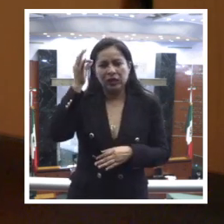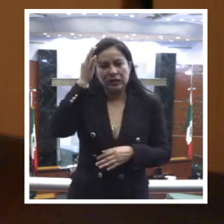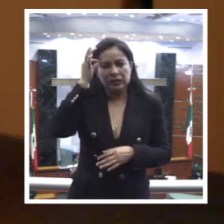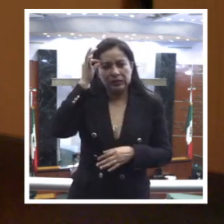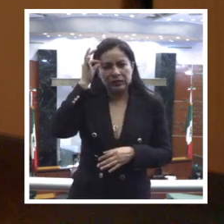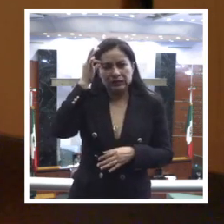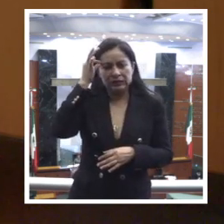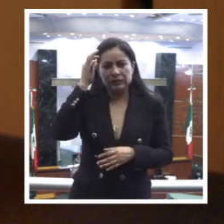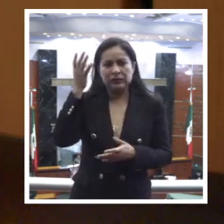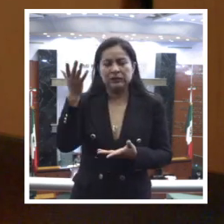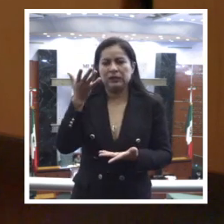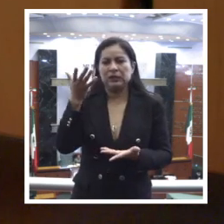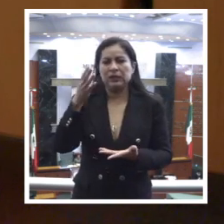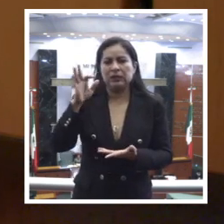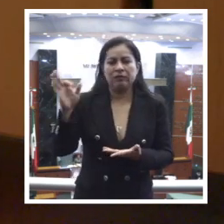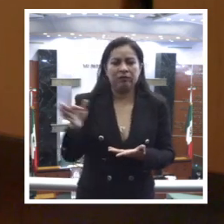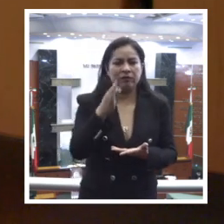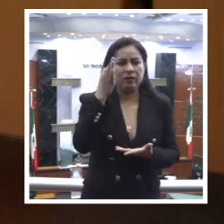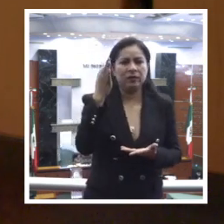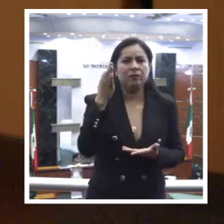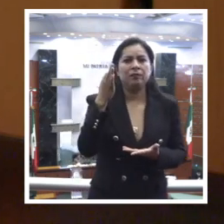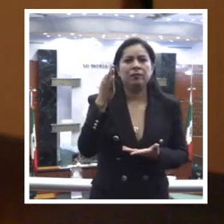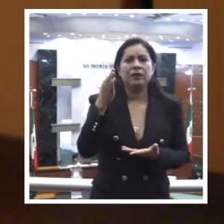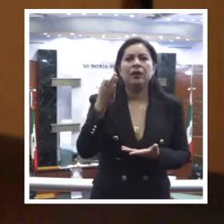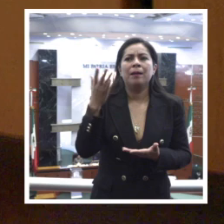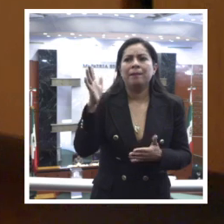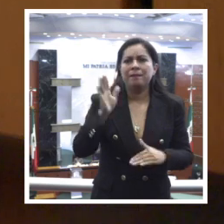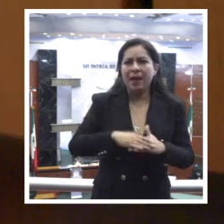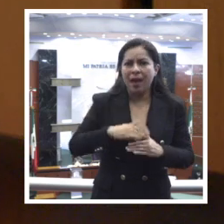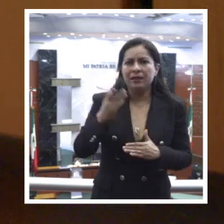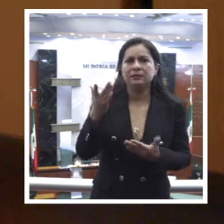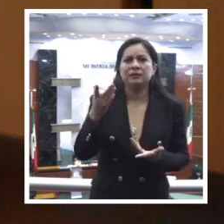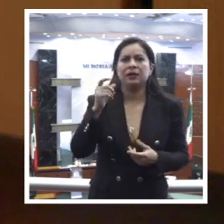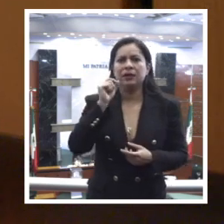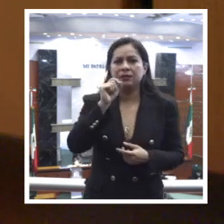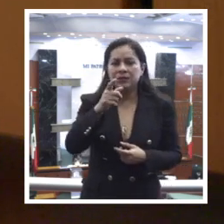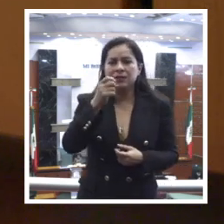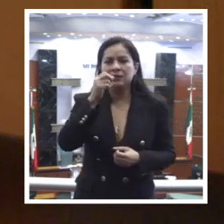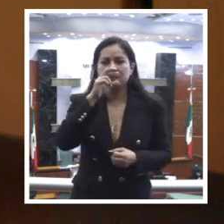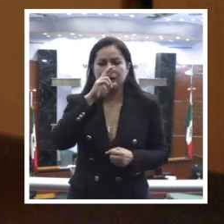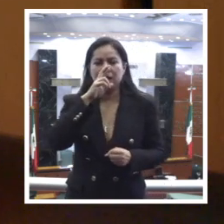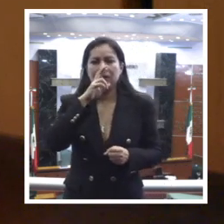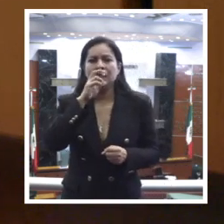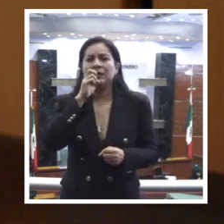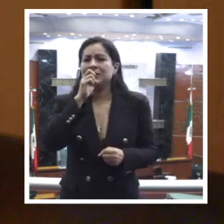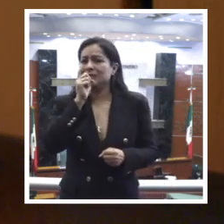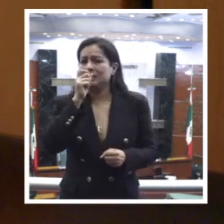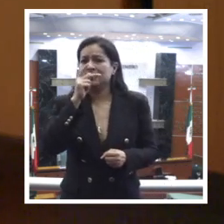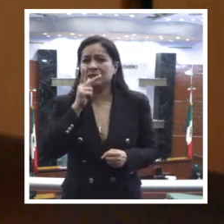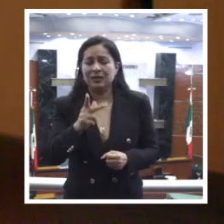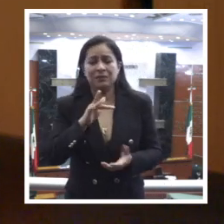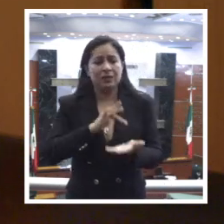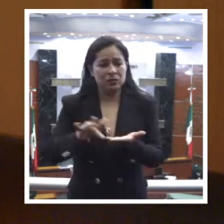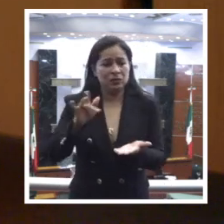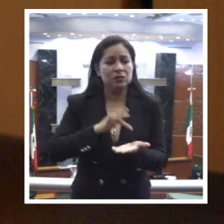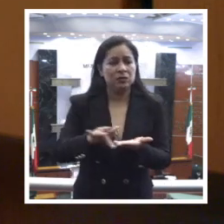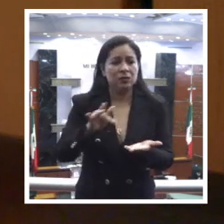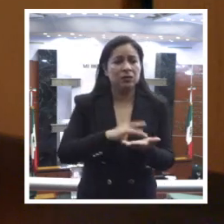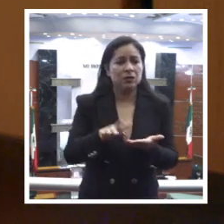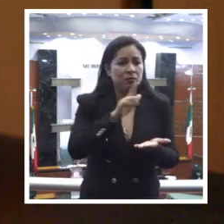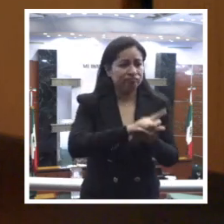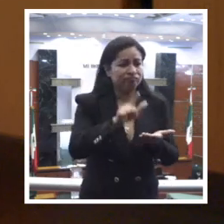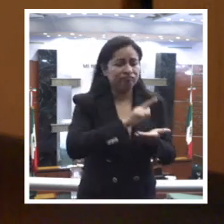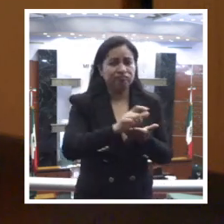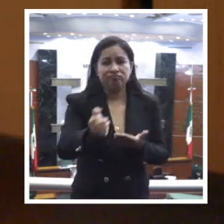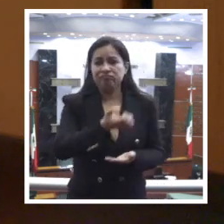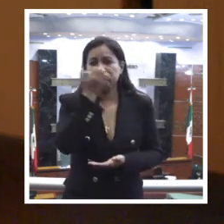Educación Pública del Gobierno Federal, más brigadistas de la propia Secretaría de Educación Guerrero que estuvimos apoyando la limpieza de